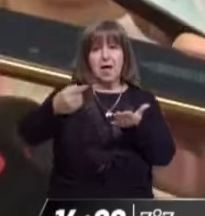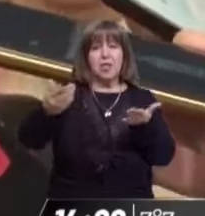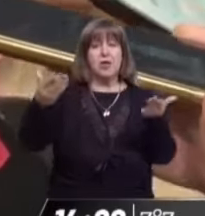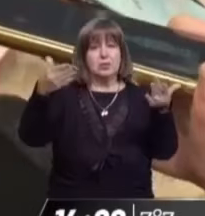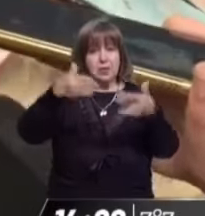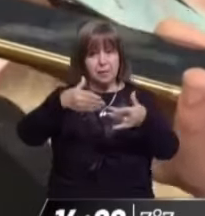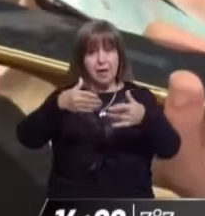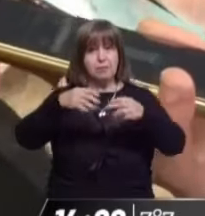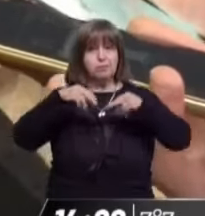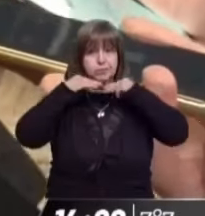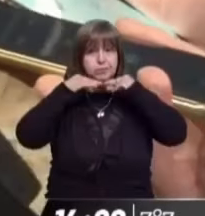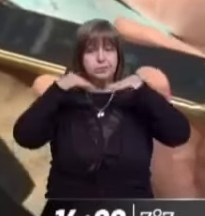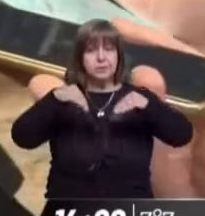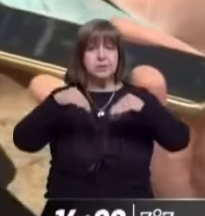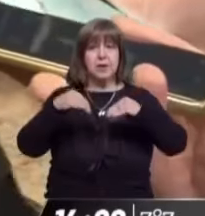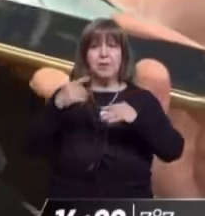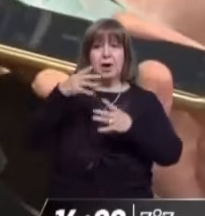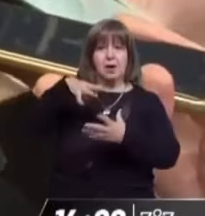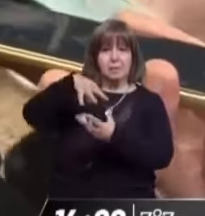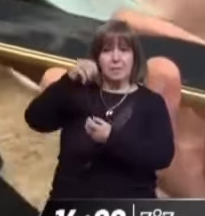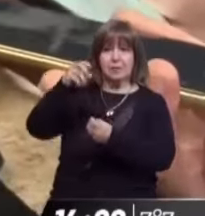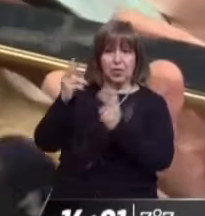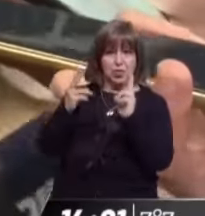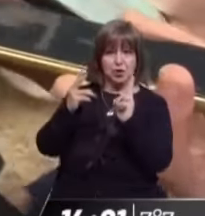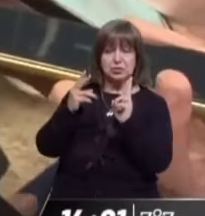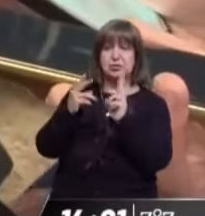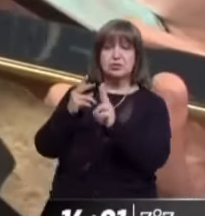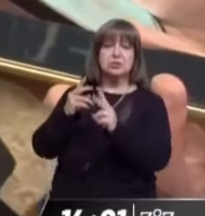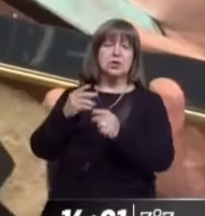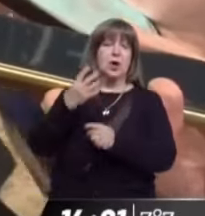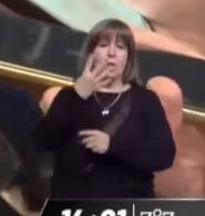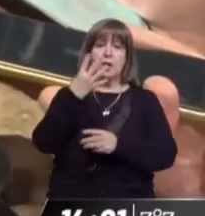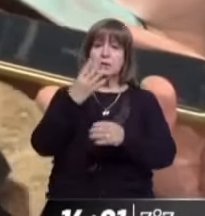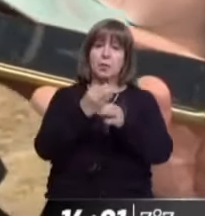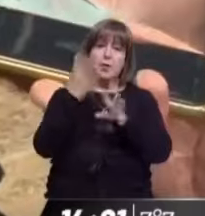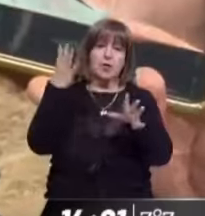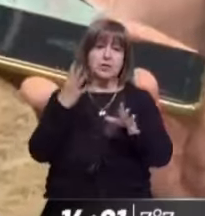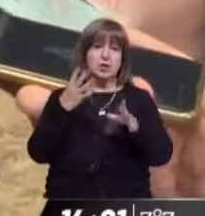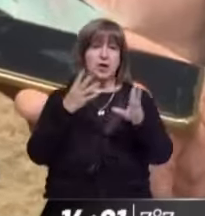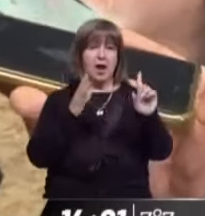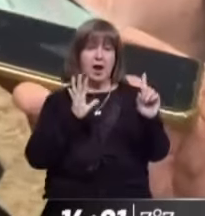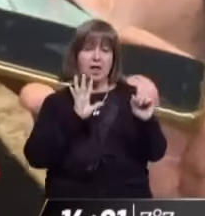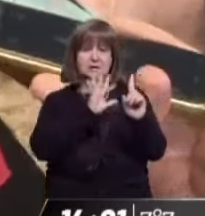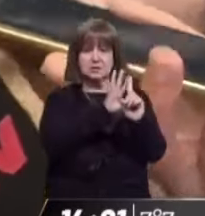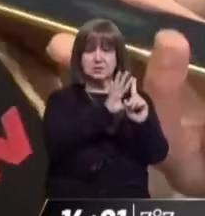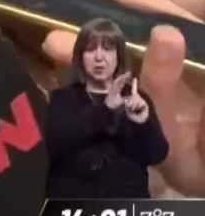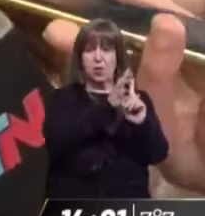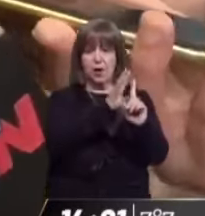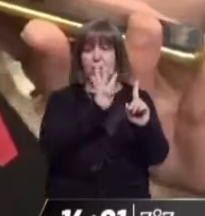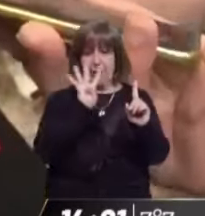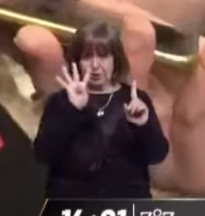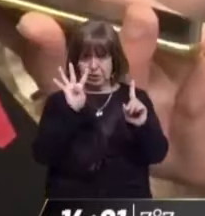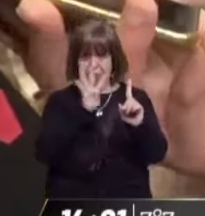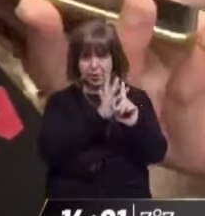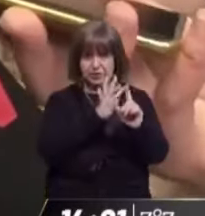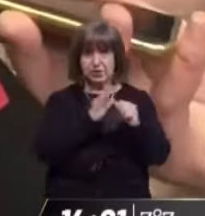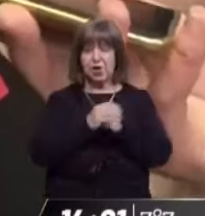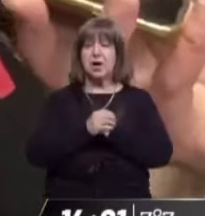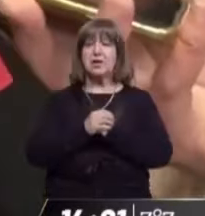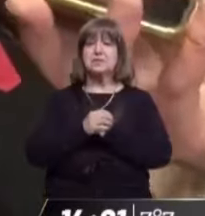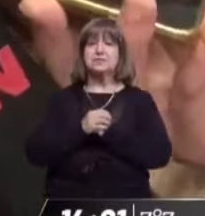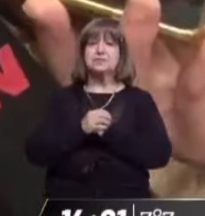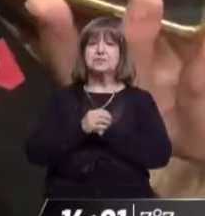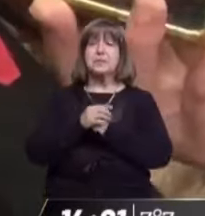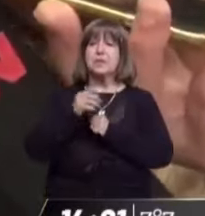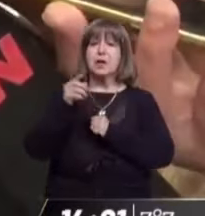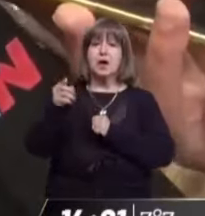cabo de los imputados. Así que son cuatro profesionales los que le están asistiendo. Ustedes, sí, como querella, no se opusieron a la